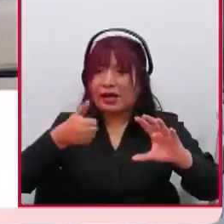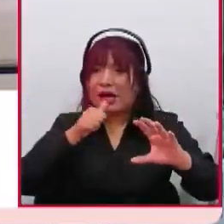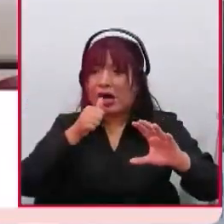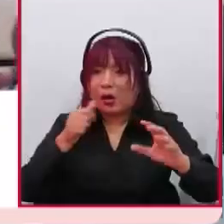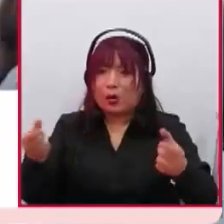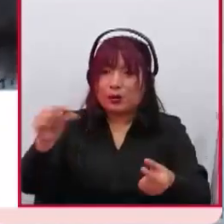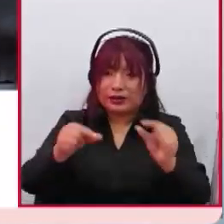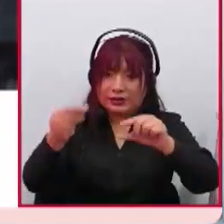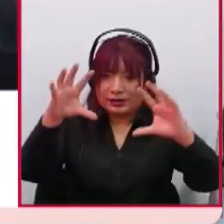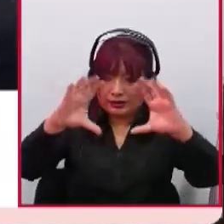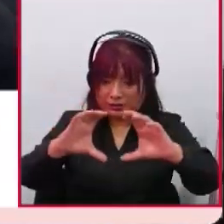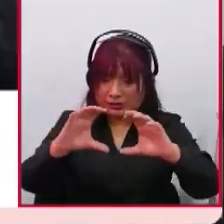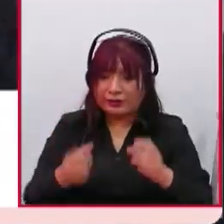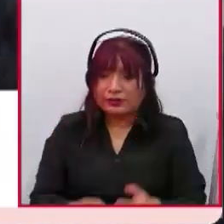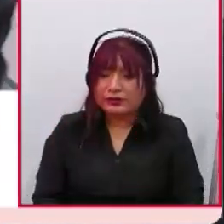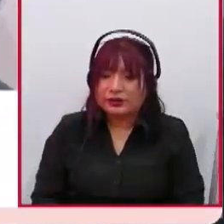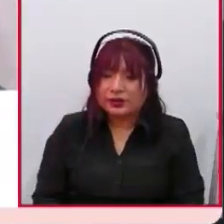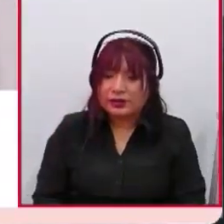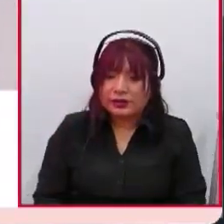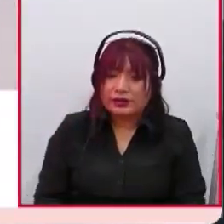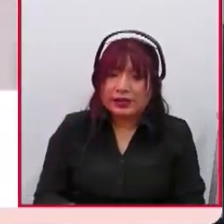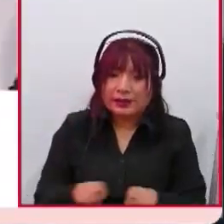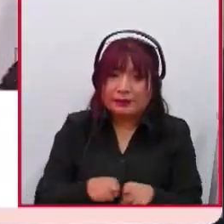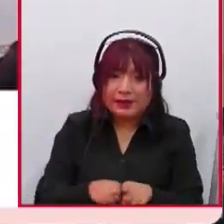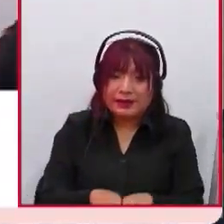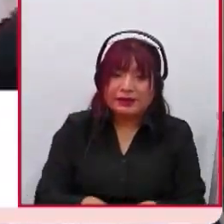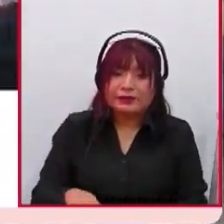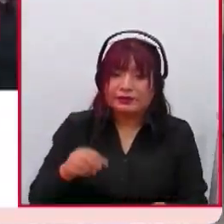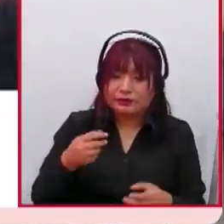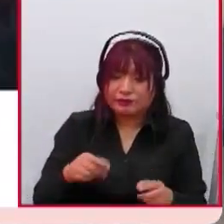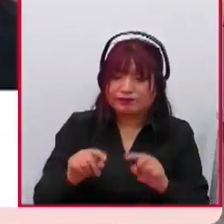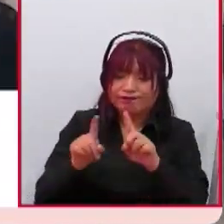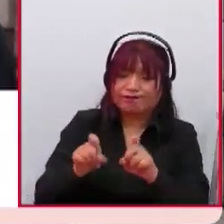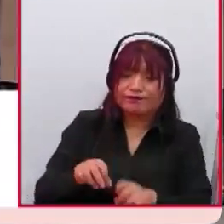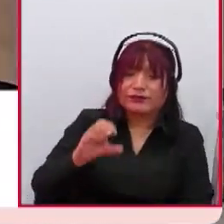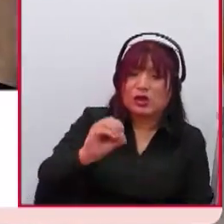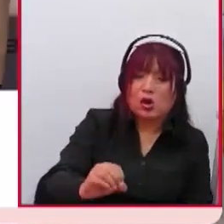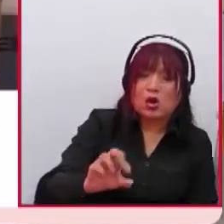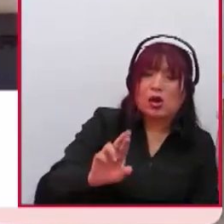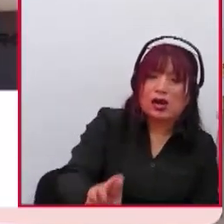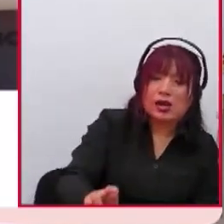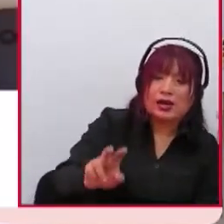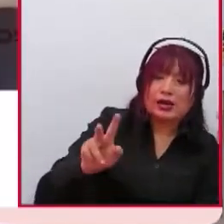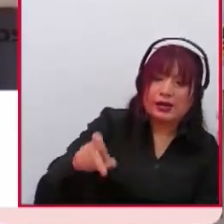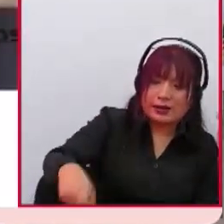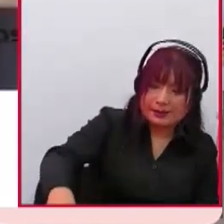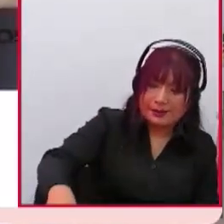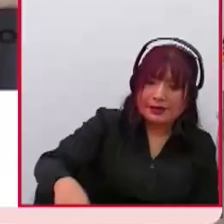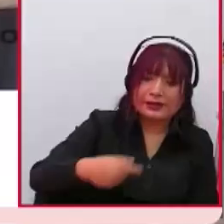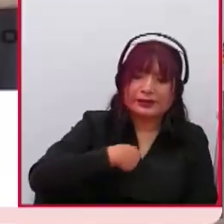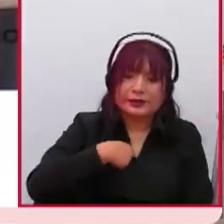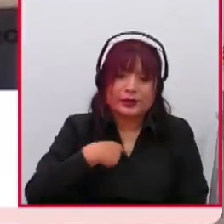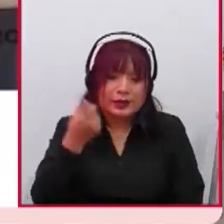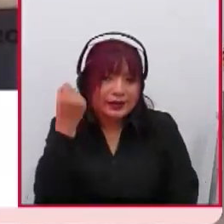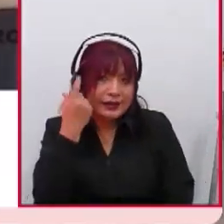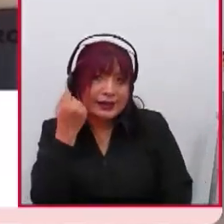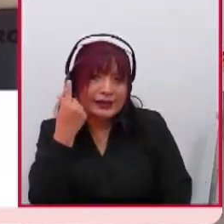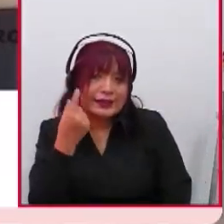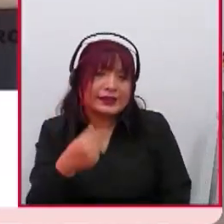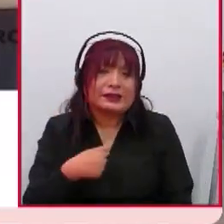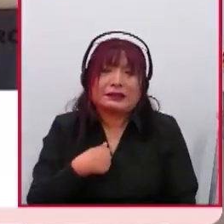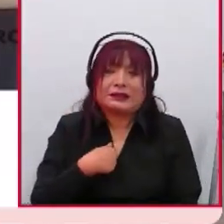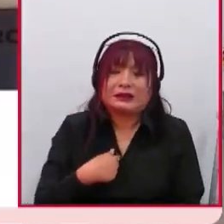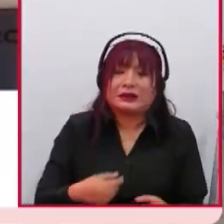mencionó ORP, ¿no? ORP por el tema de la preparación. Yo lo entendí, yo soy un